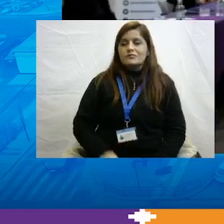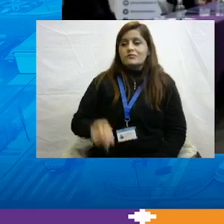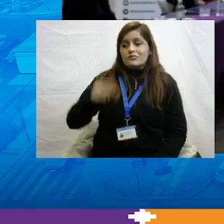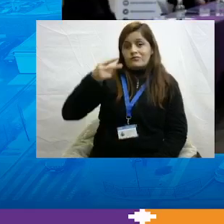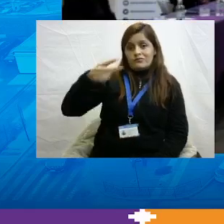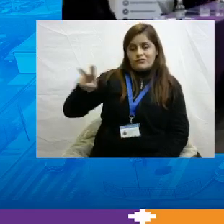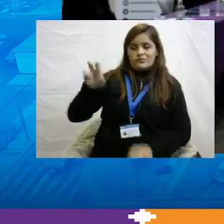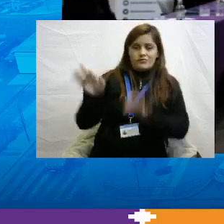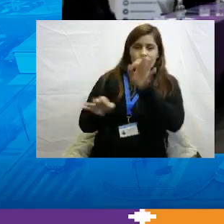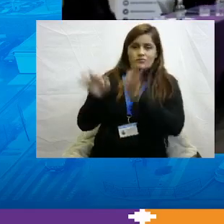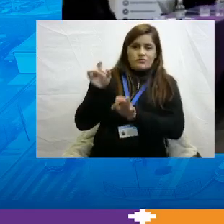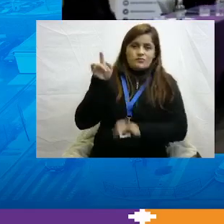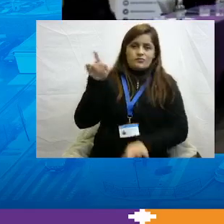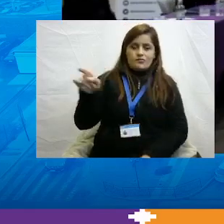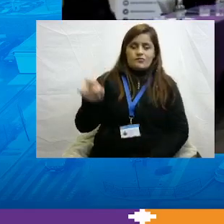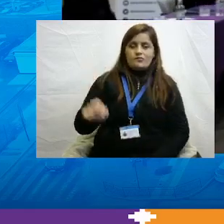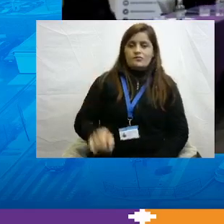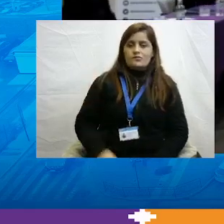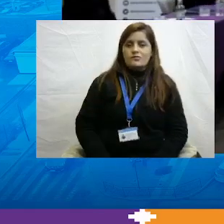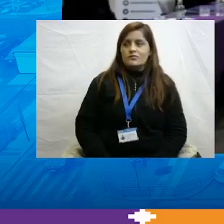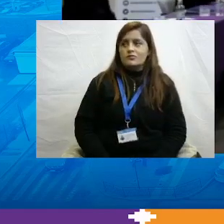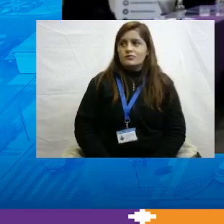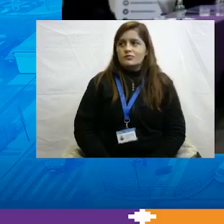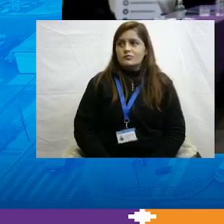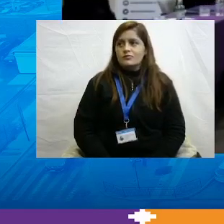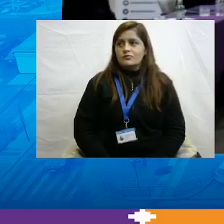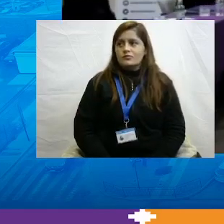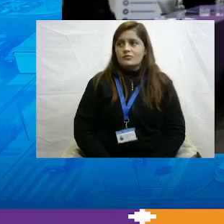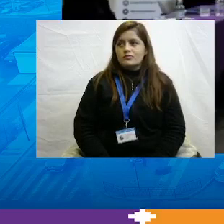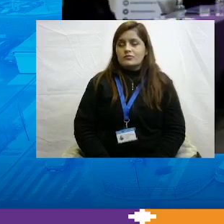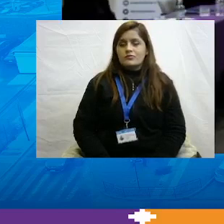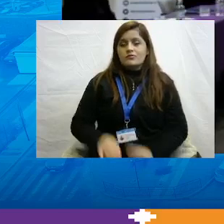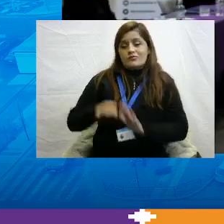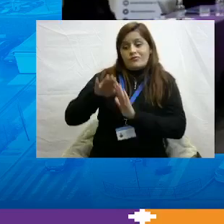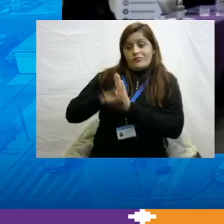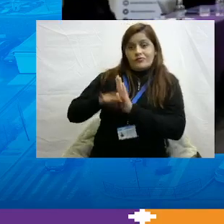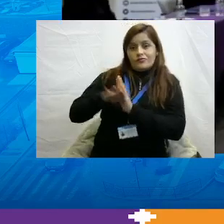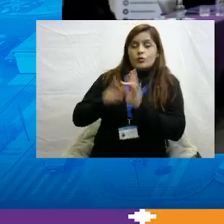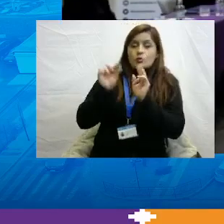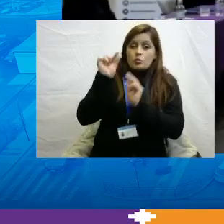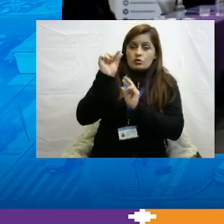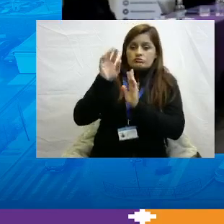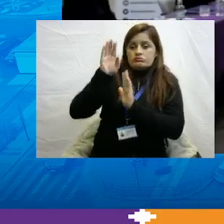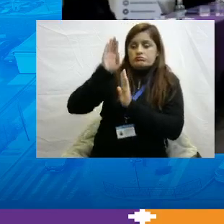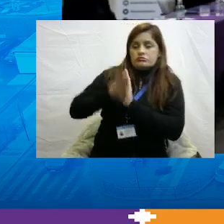discrecionalmente del tribunal. Yo traté de ofrecer lo menos posible y contestamos de esa forma, pero